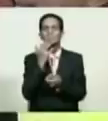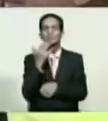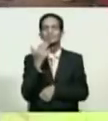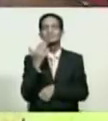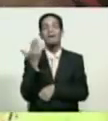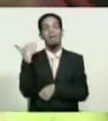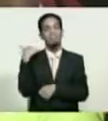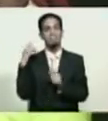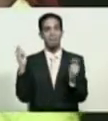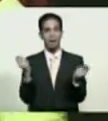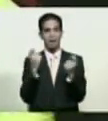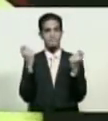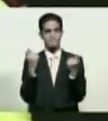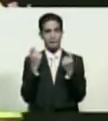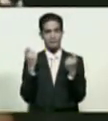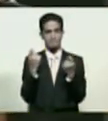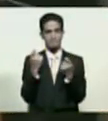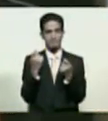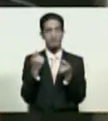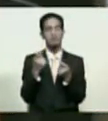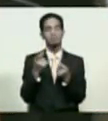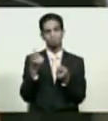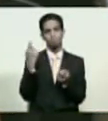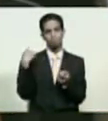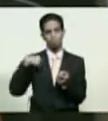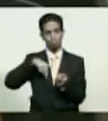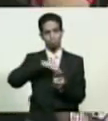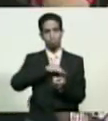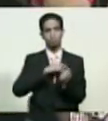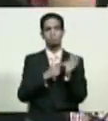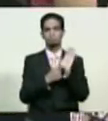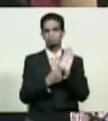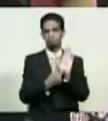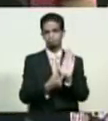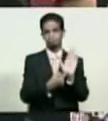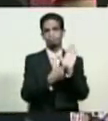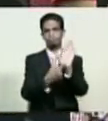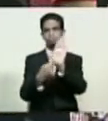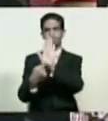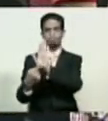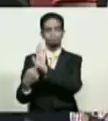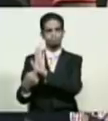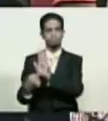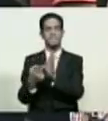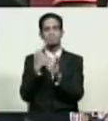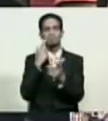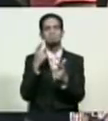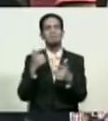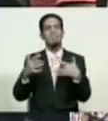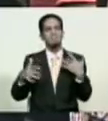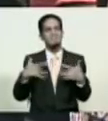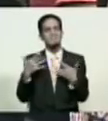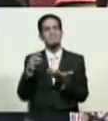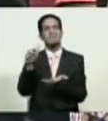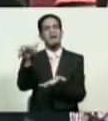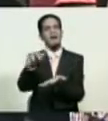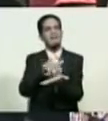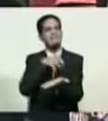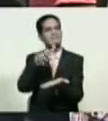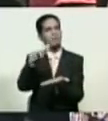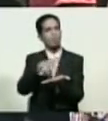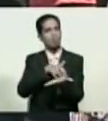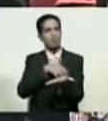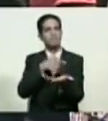pilares de la campaña del movimiento Somos Venezuela. Cuando nos desplegamos en actividades productivas, agrícolas, de pesca, nos fuimos al